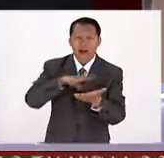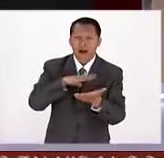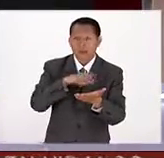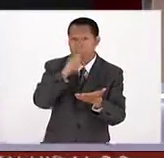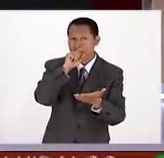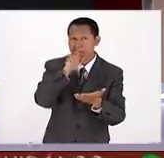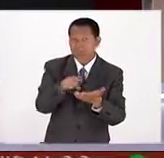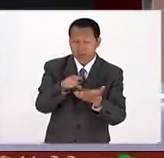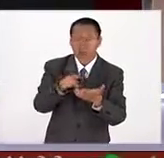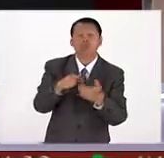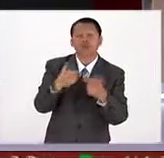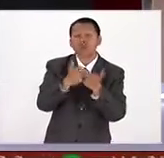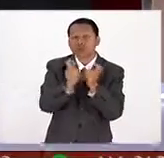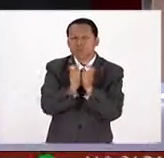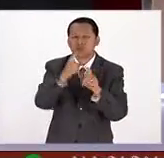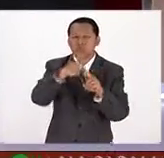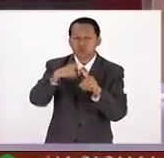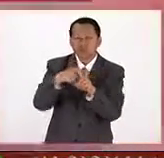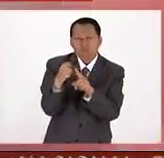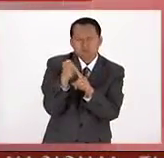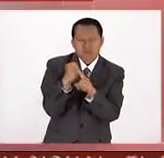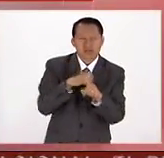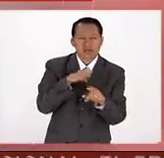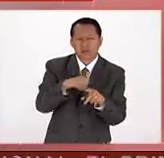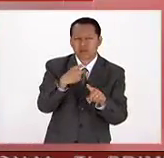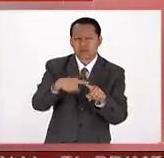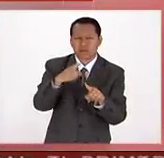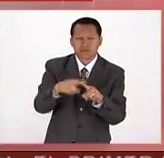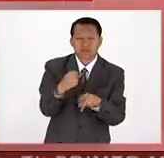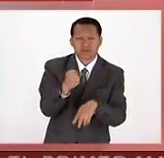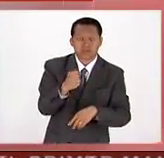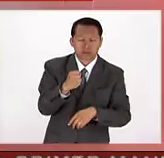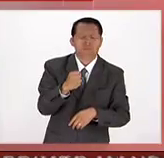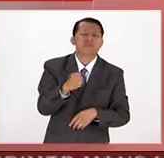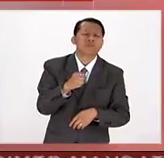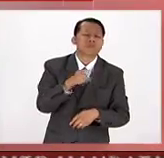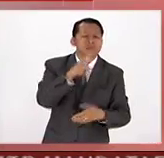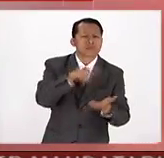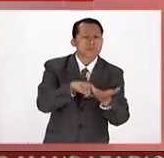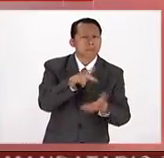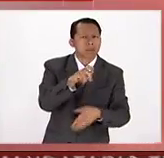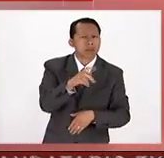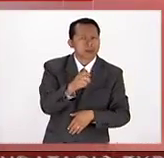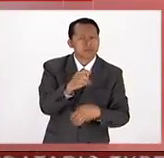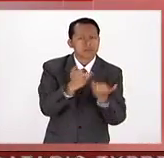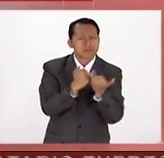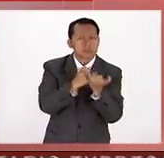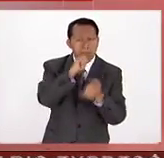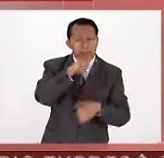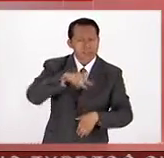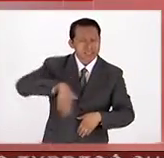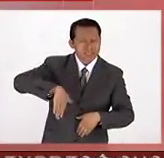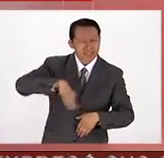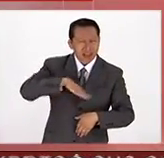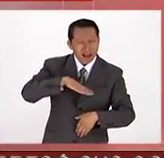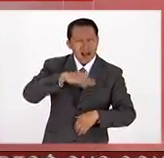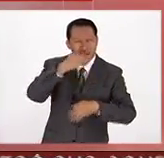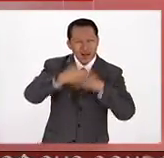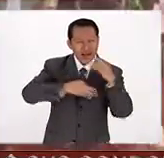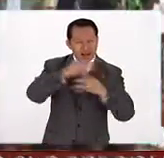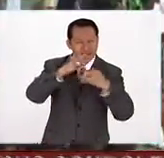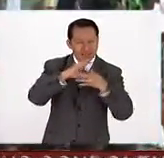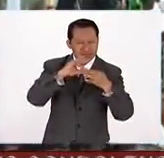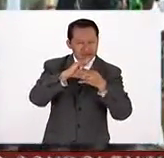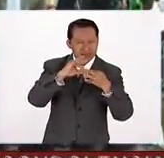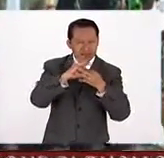fuerte presencia, doctora. Por supuesto. Fíjate que yo creo, Pati, coincido completamente con el corresponsal que daba el reporte hace rato.